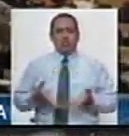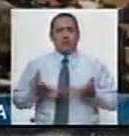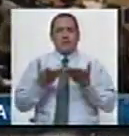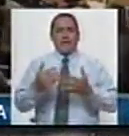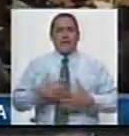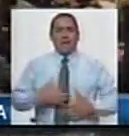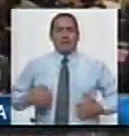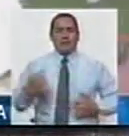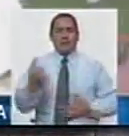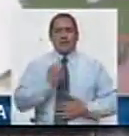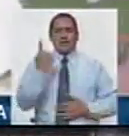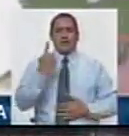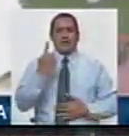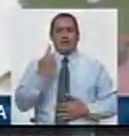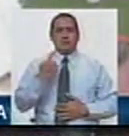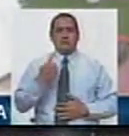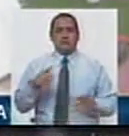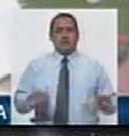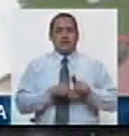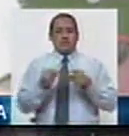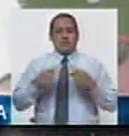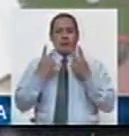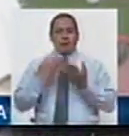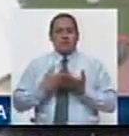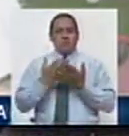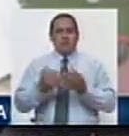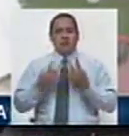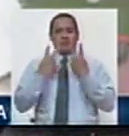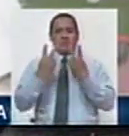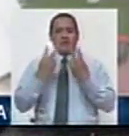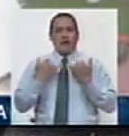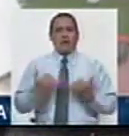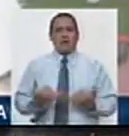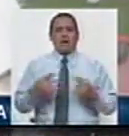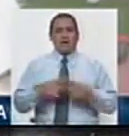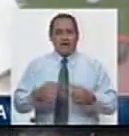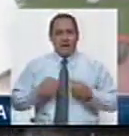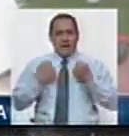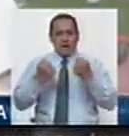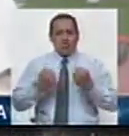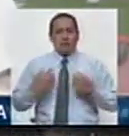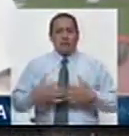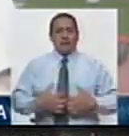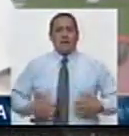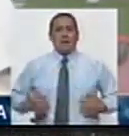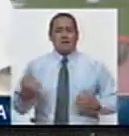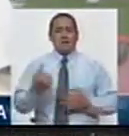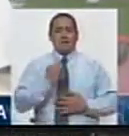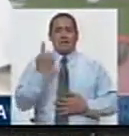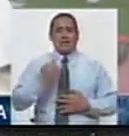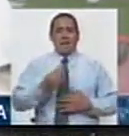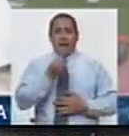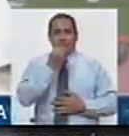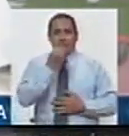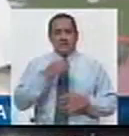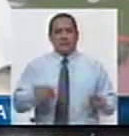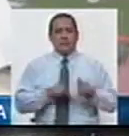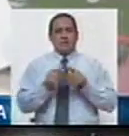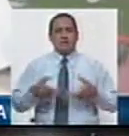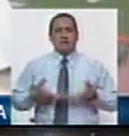y malnutrición. Duele constatar, además, que la lucha contra el hambre y la desnutrición se